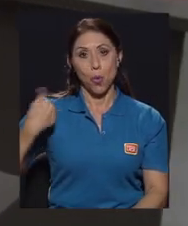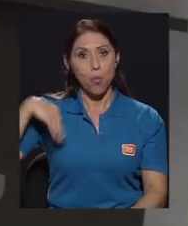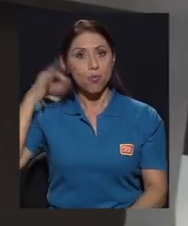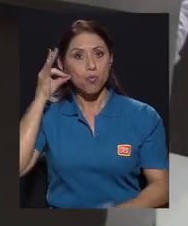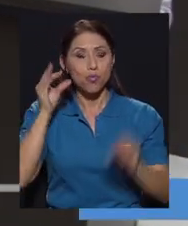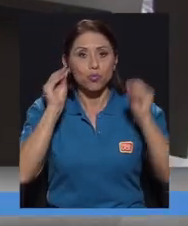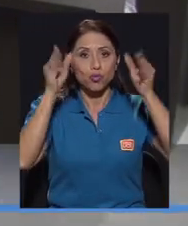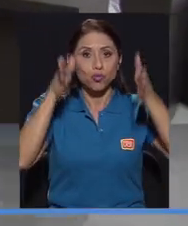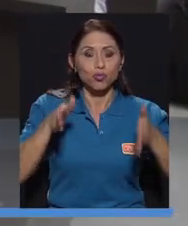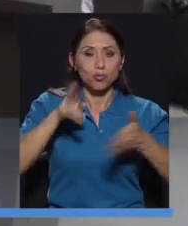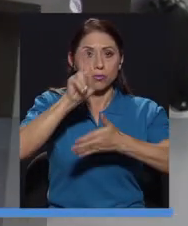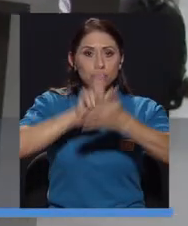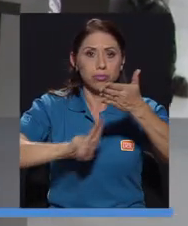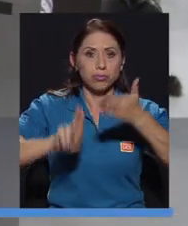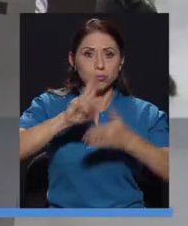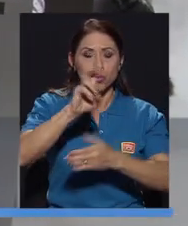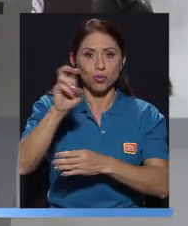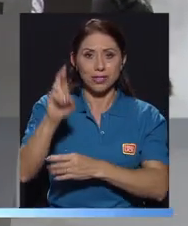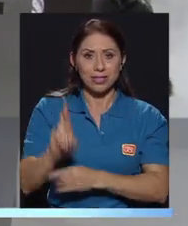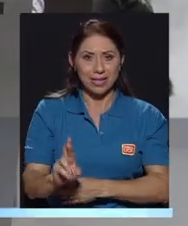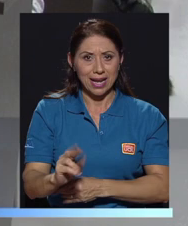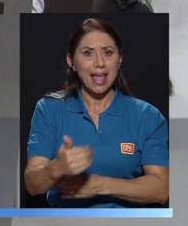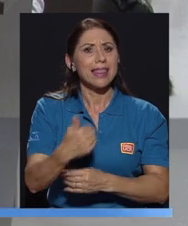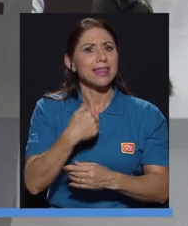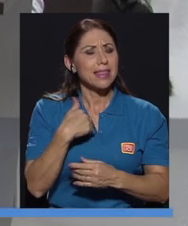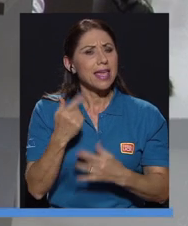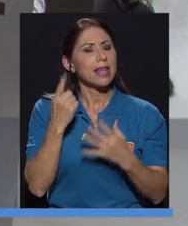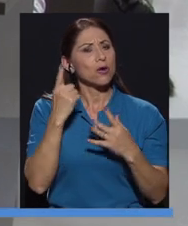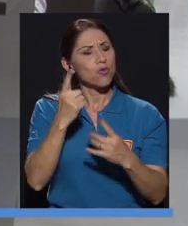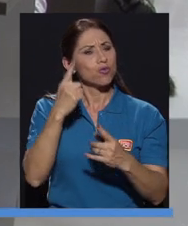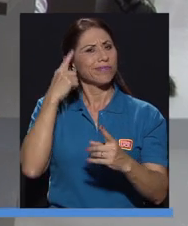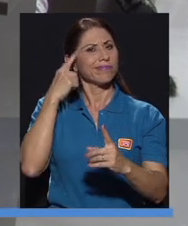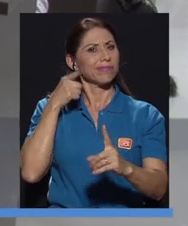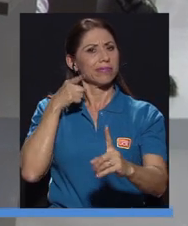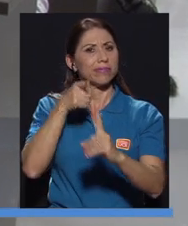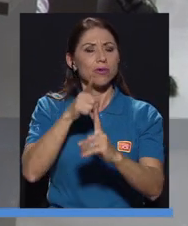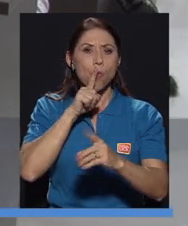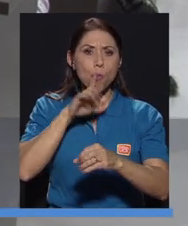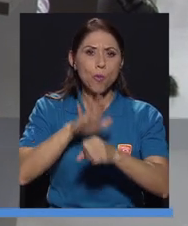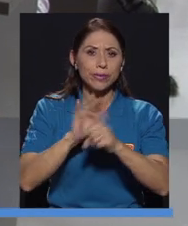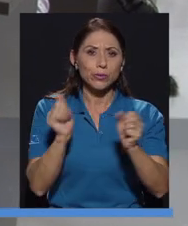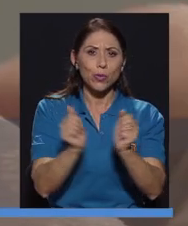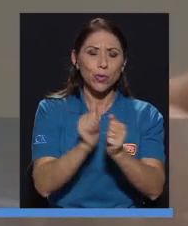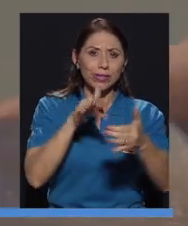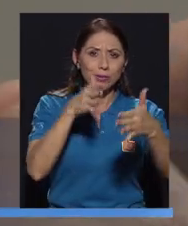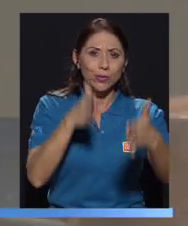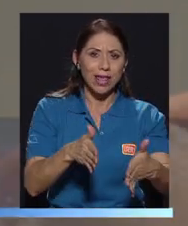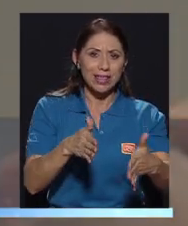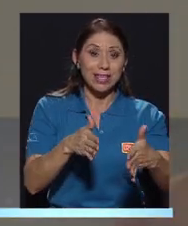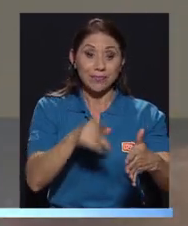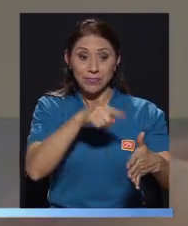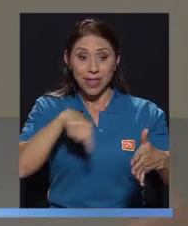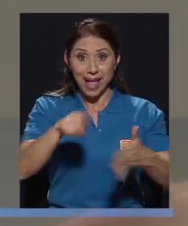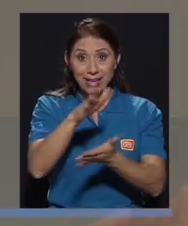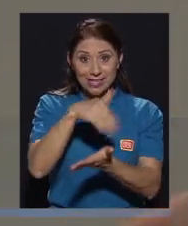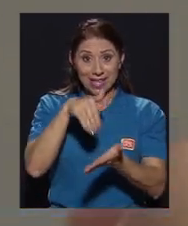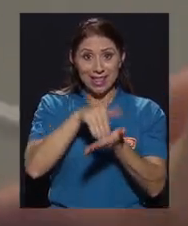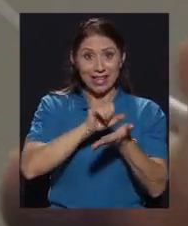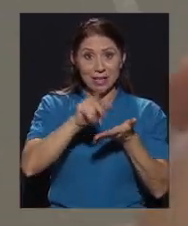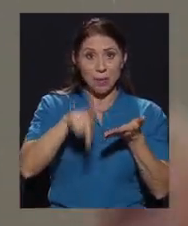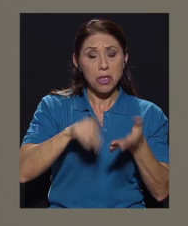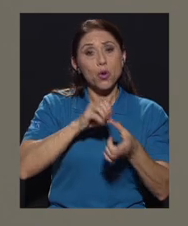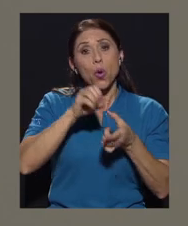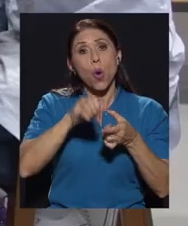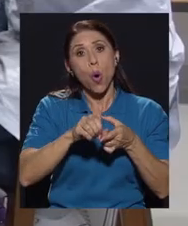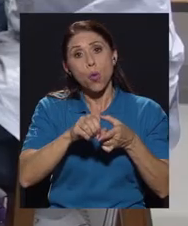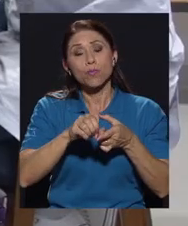Las y los docentes de la Universidad de Costa Rica tienen una mística de compromiso con sus estudiantes, sean estos de la sede central en